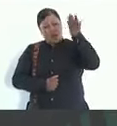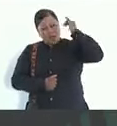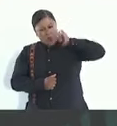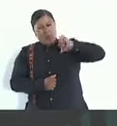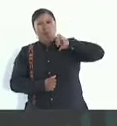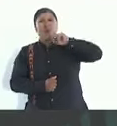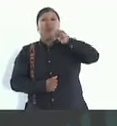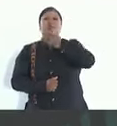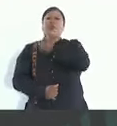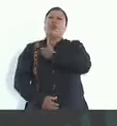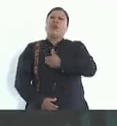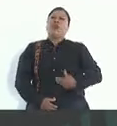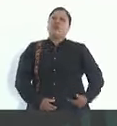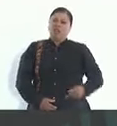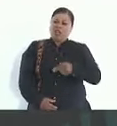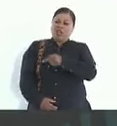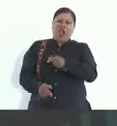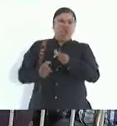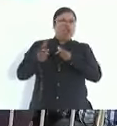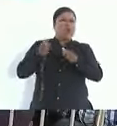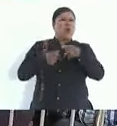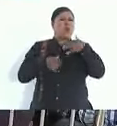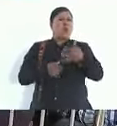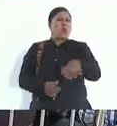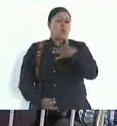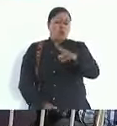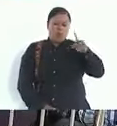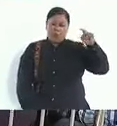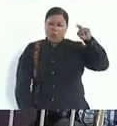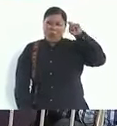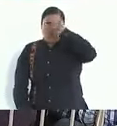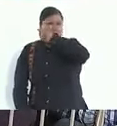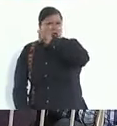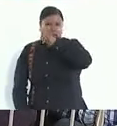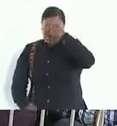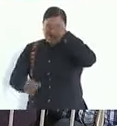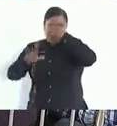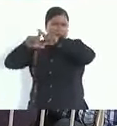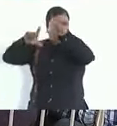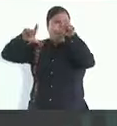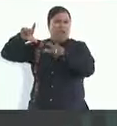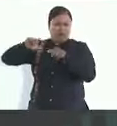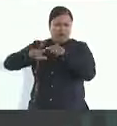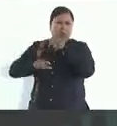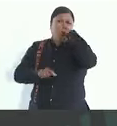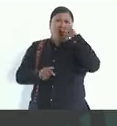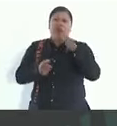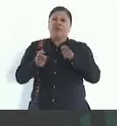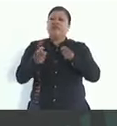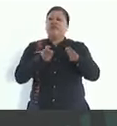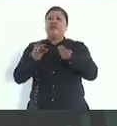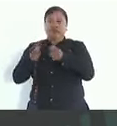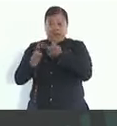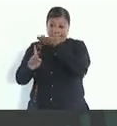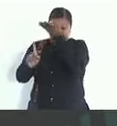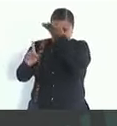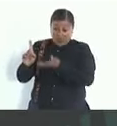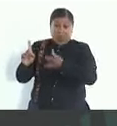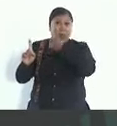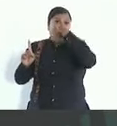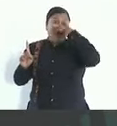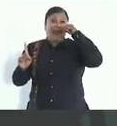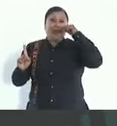difíciles y convulsos de la República Mexicana. tal como lo hizo Juárez